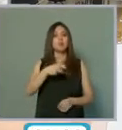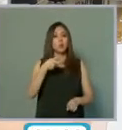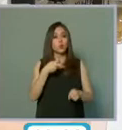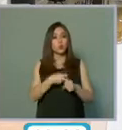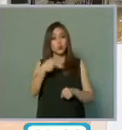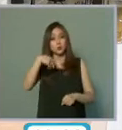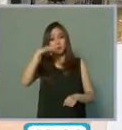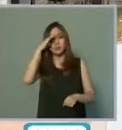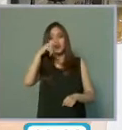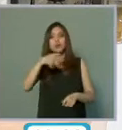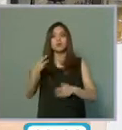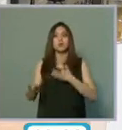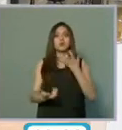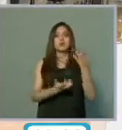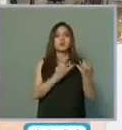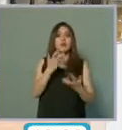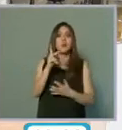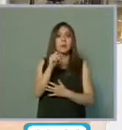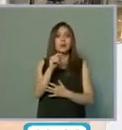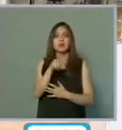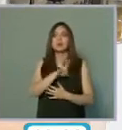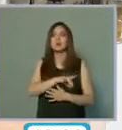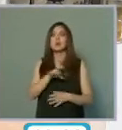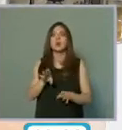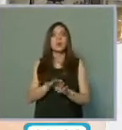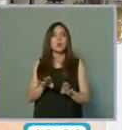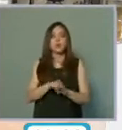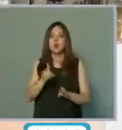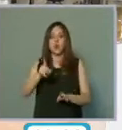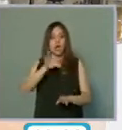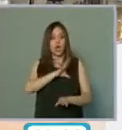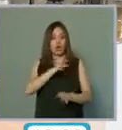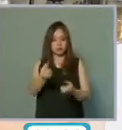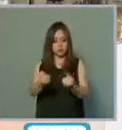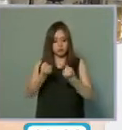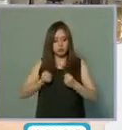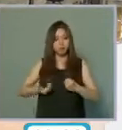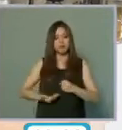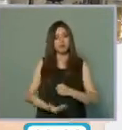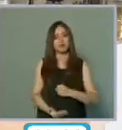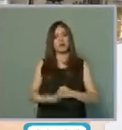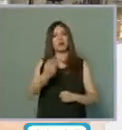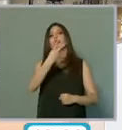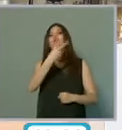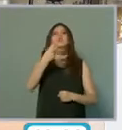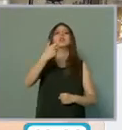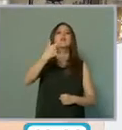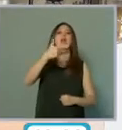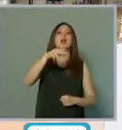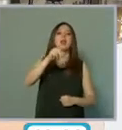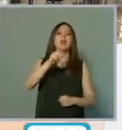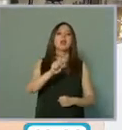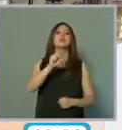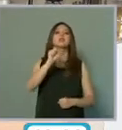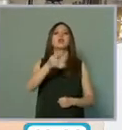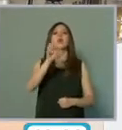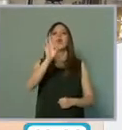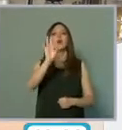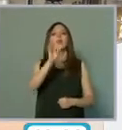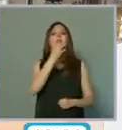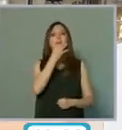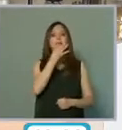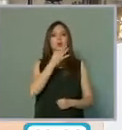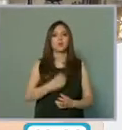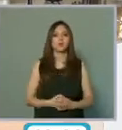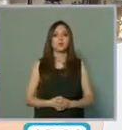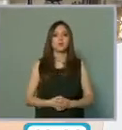espante porque diga, ¿cómo se va a cocer la pasta? Se cuece, ¿ok? Se cuece. No se preocupen por eso. Entonces, 200 grados, 40 minutos 40 aproximadamente. minutos.